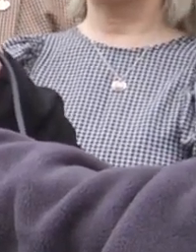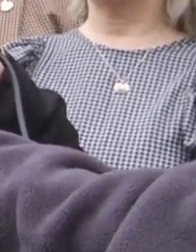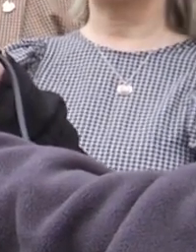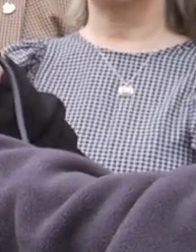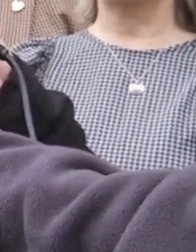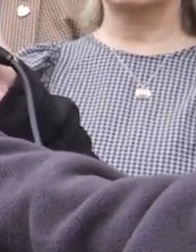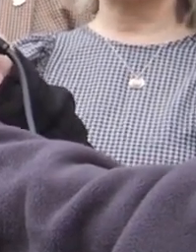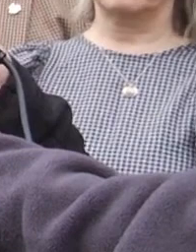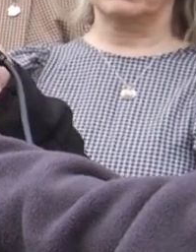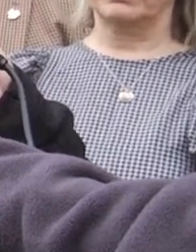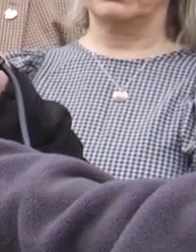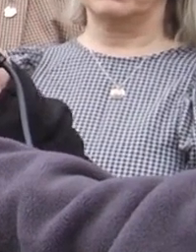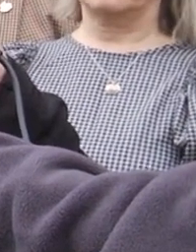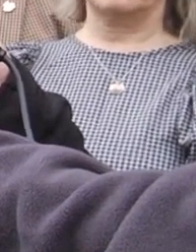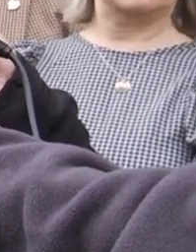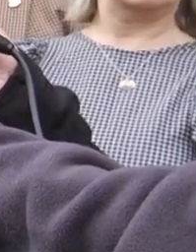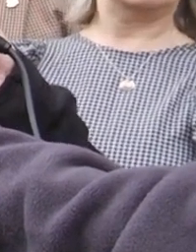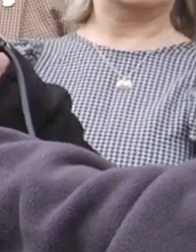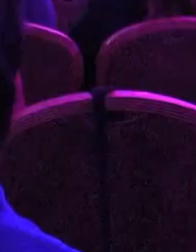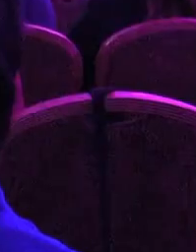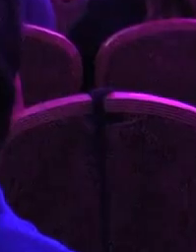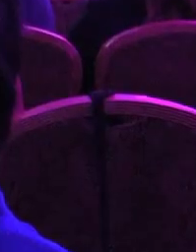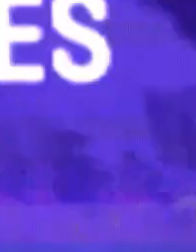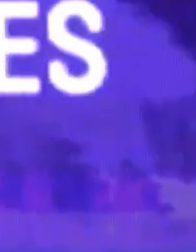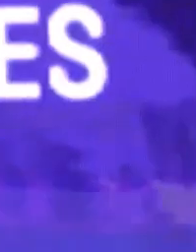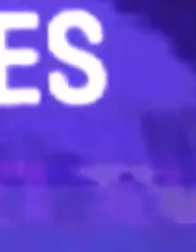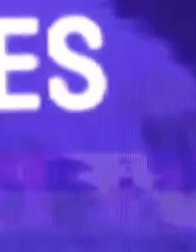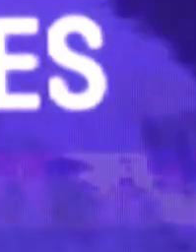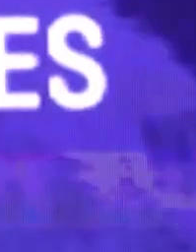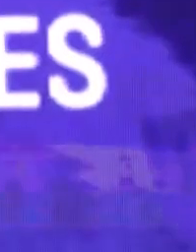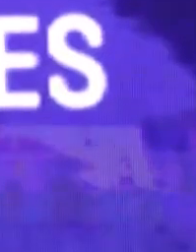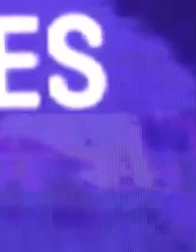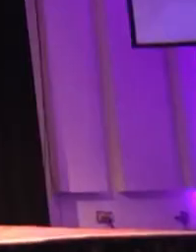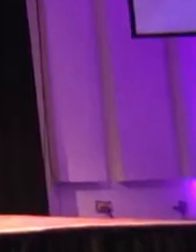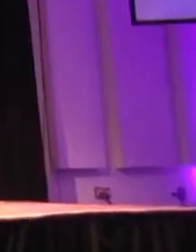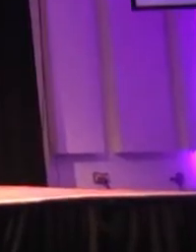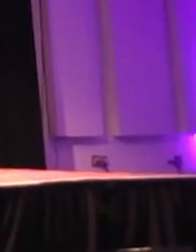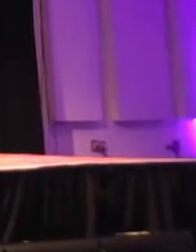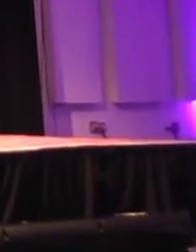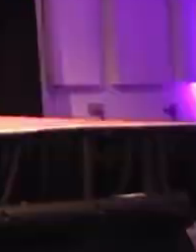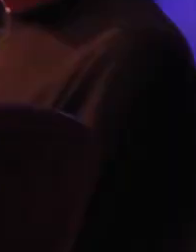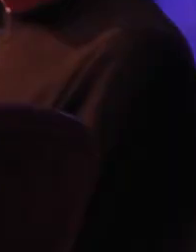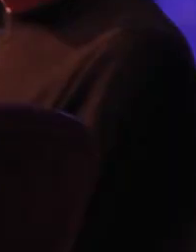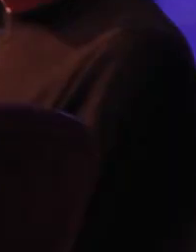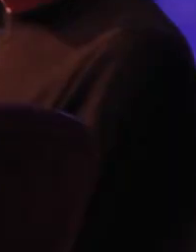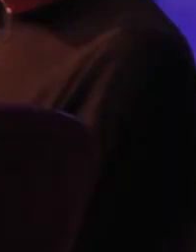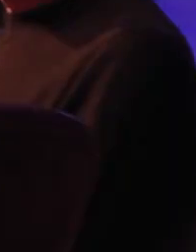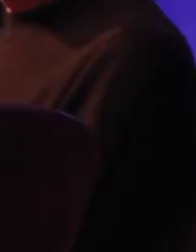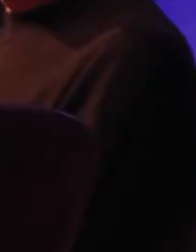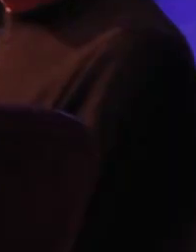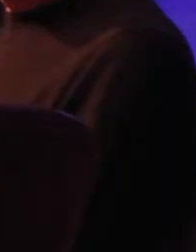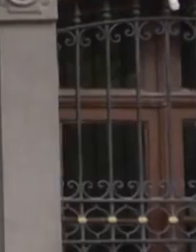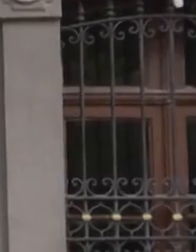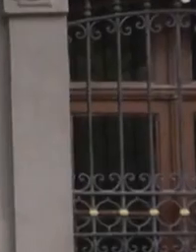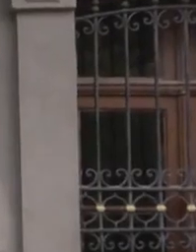es un bien público, cualquier persona puede bajar las charlas. Además, se dio a conocer el detalle del programa del Congreso del Futuro que se inaugura